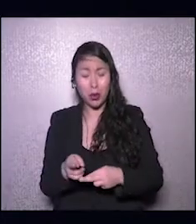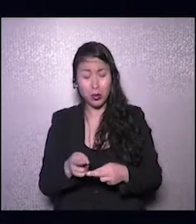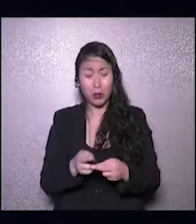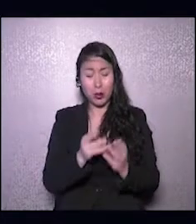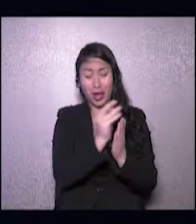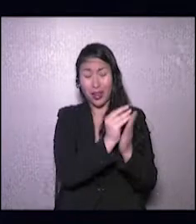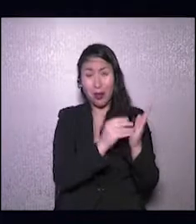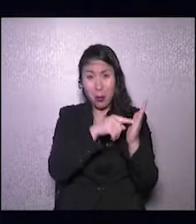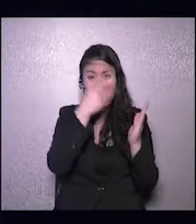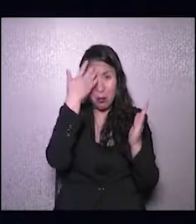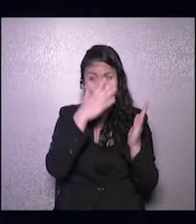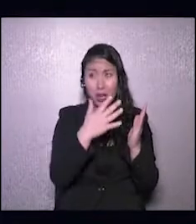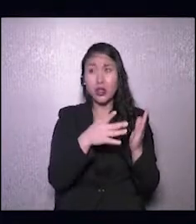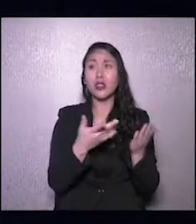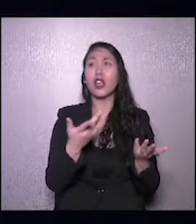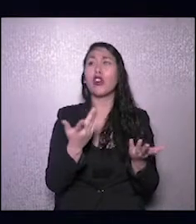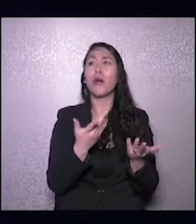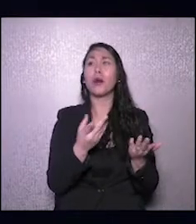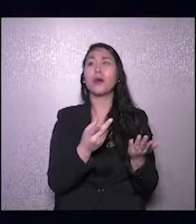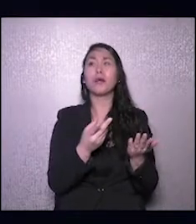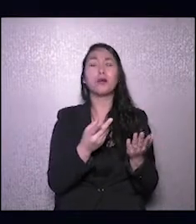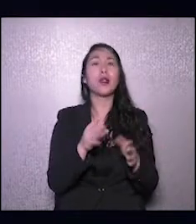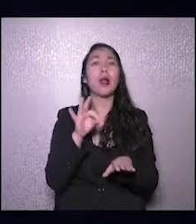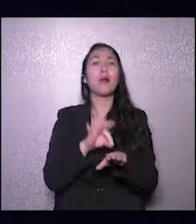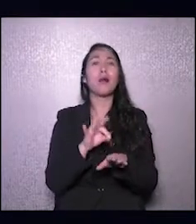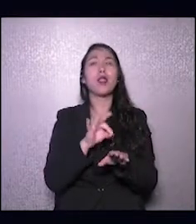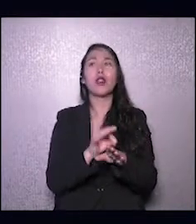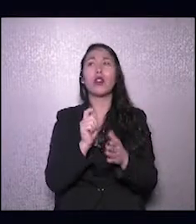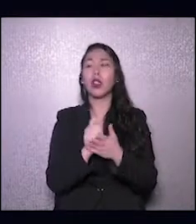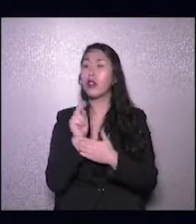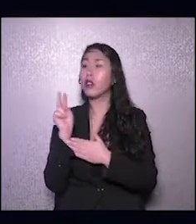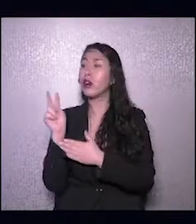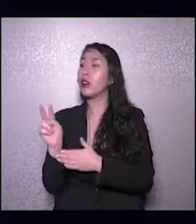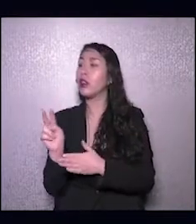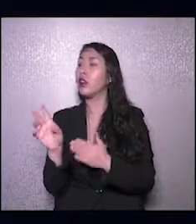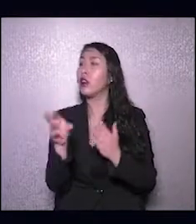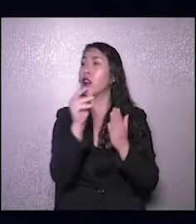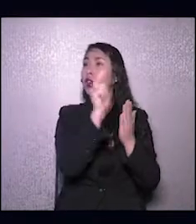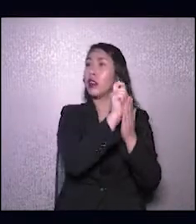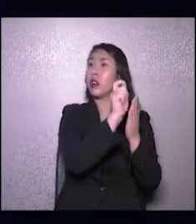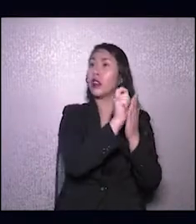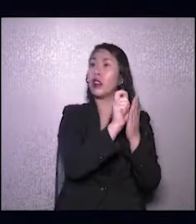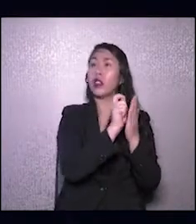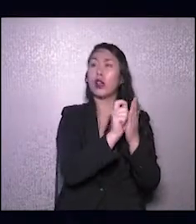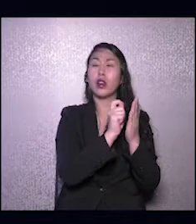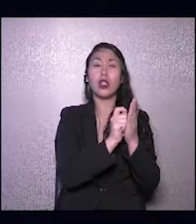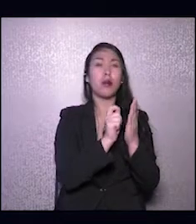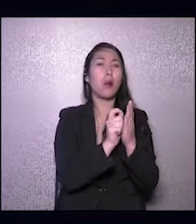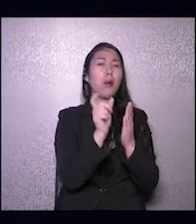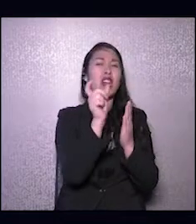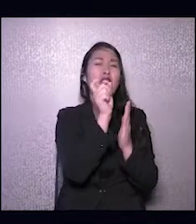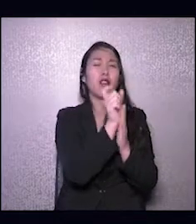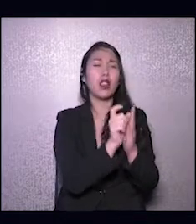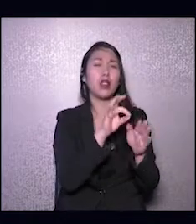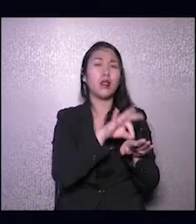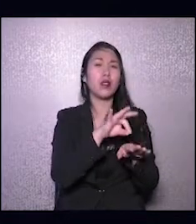clínicos pongan de una manera visible de que el paciente era un abusador de opioides, para que cada vez que venga a la urgencia a pedir analgesia, le den